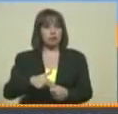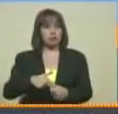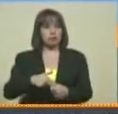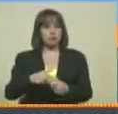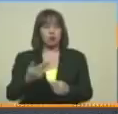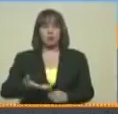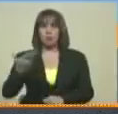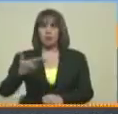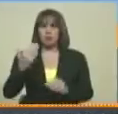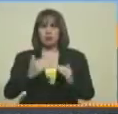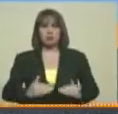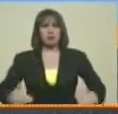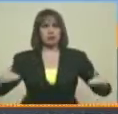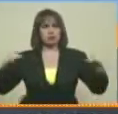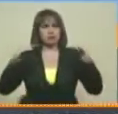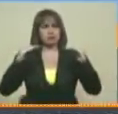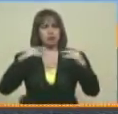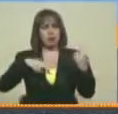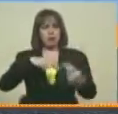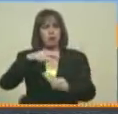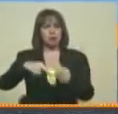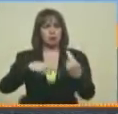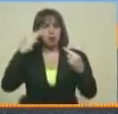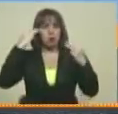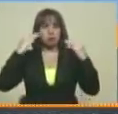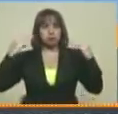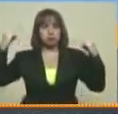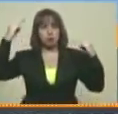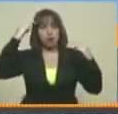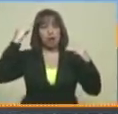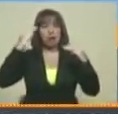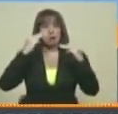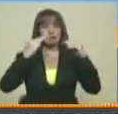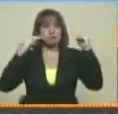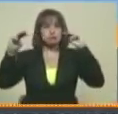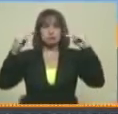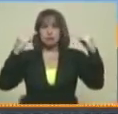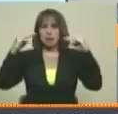revolución ética, moral, espiritual.